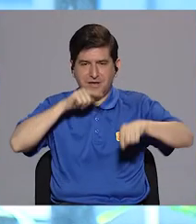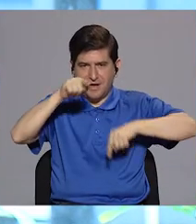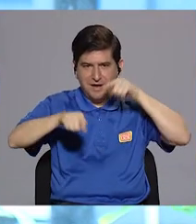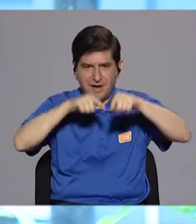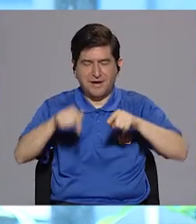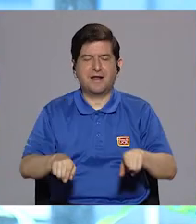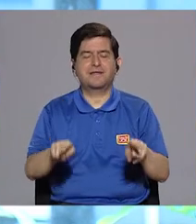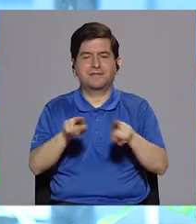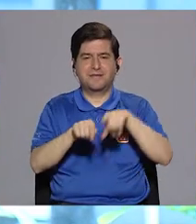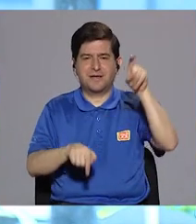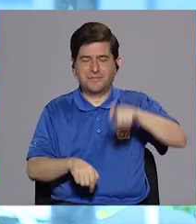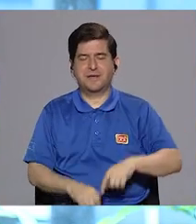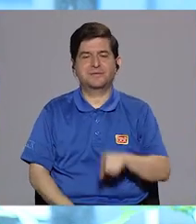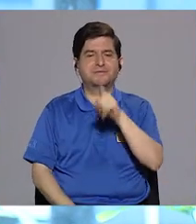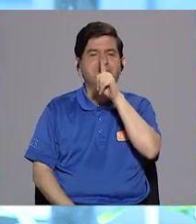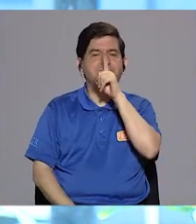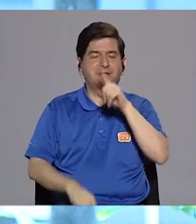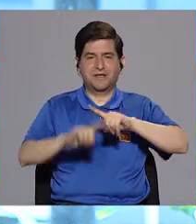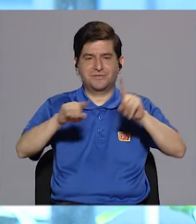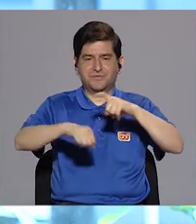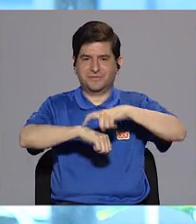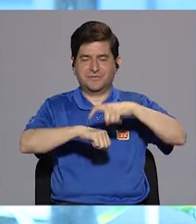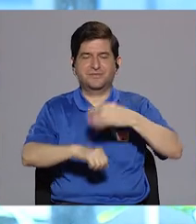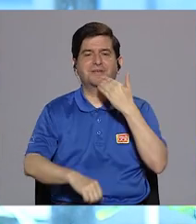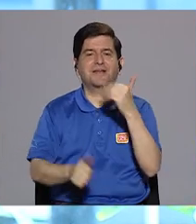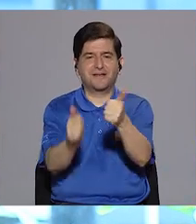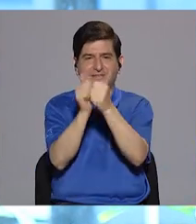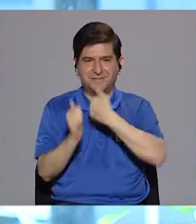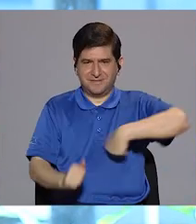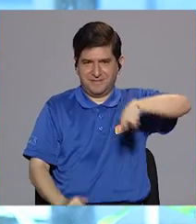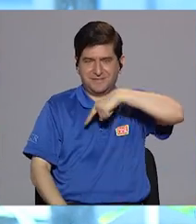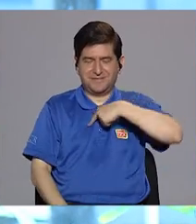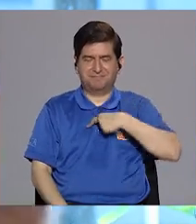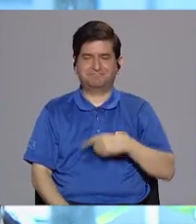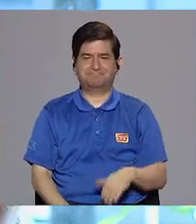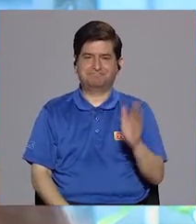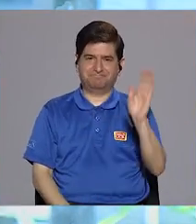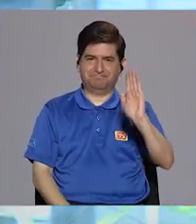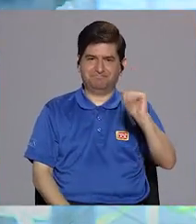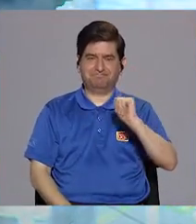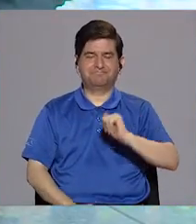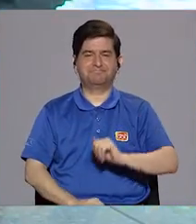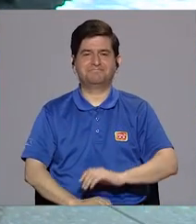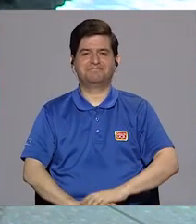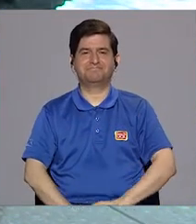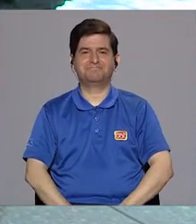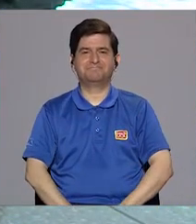análisis crítico necesita de sus silencios. Gracias por estar con nosotros. Hasta luego.